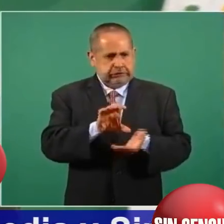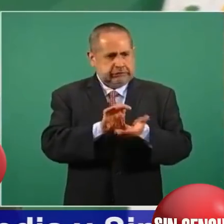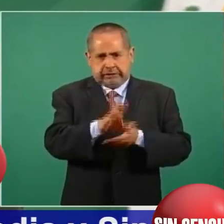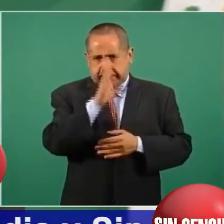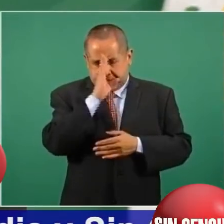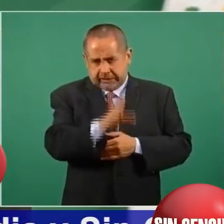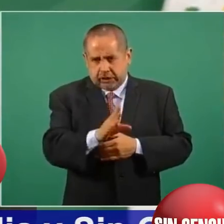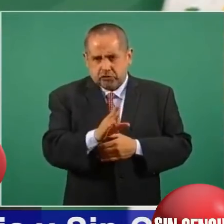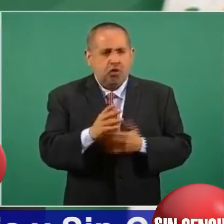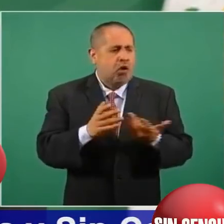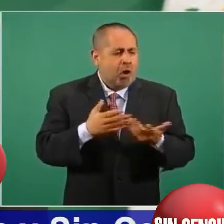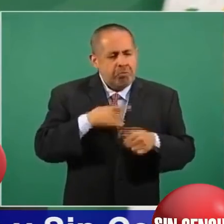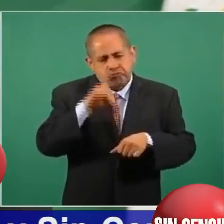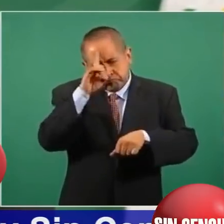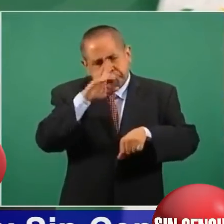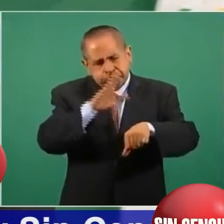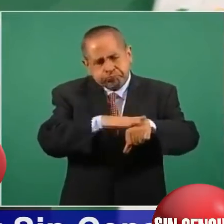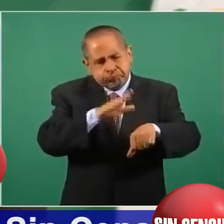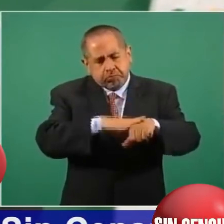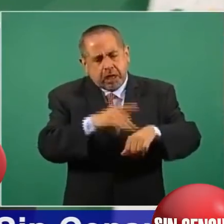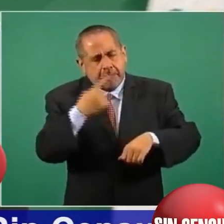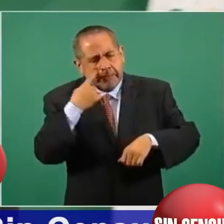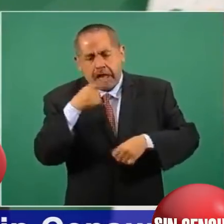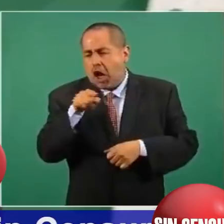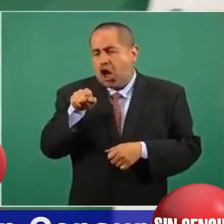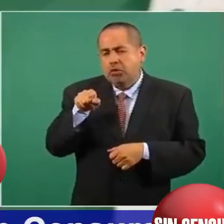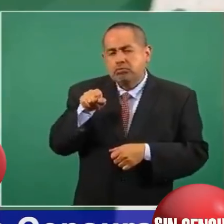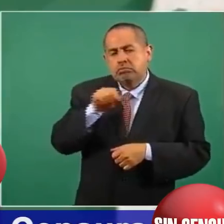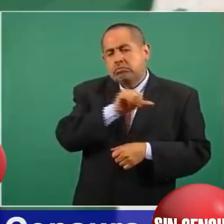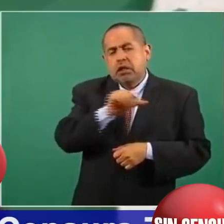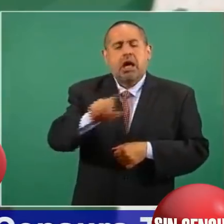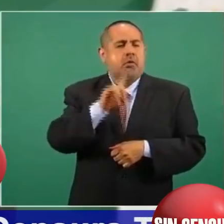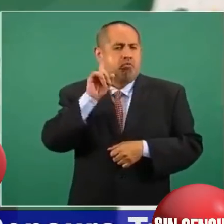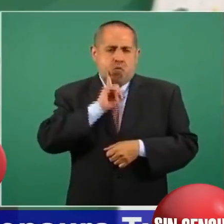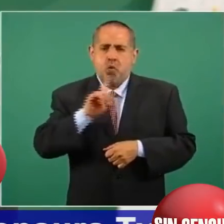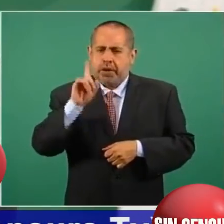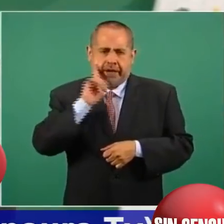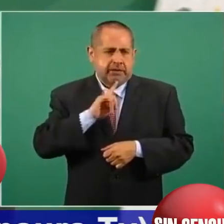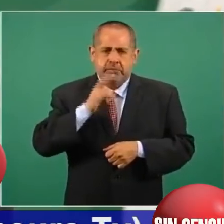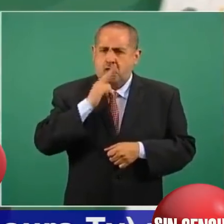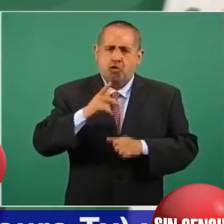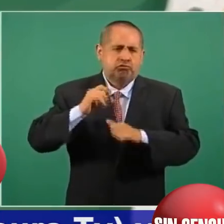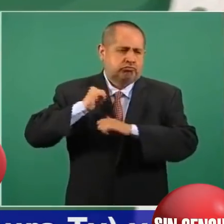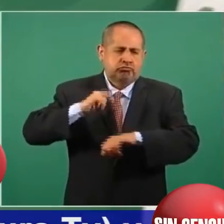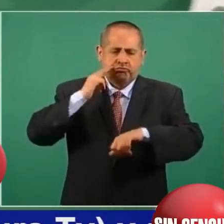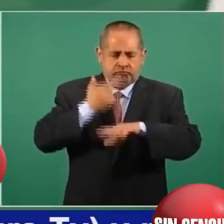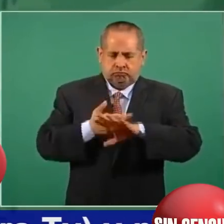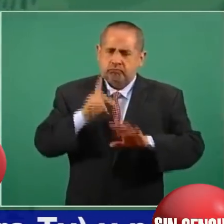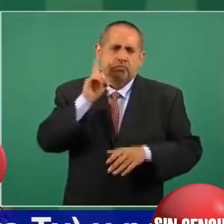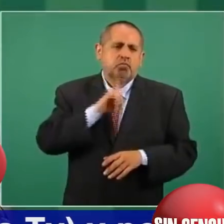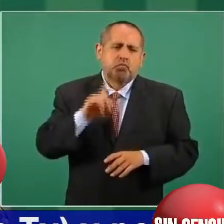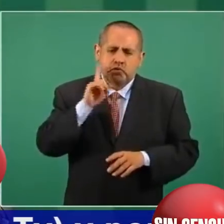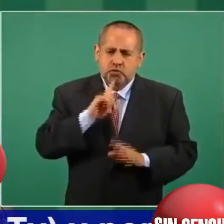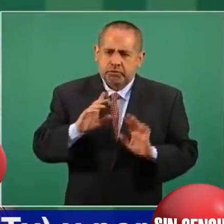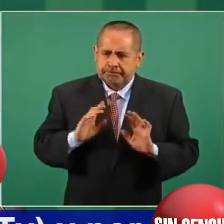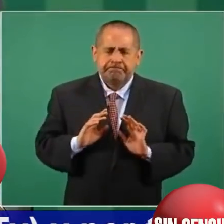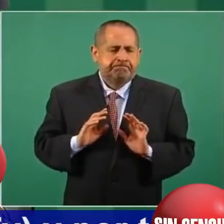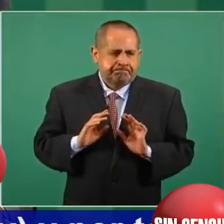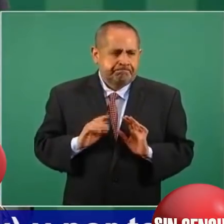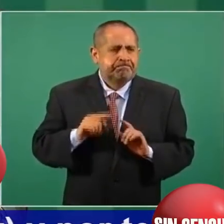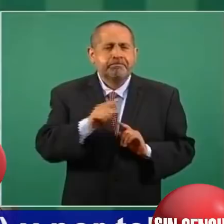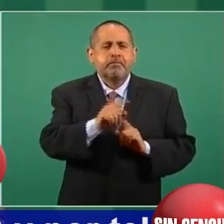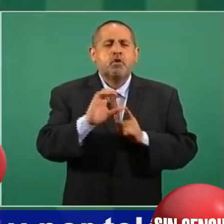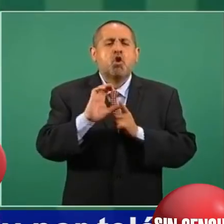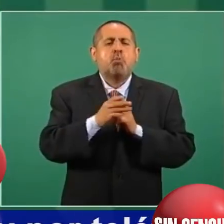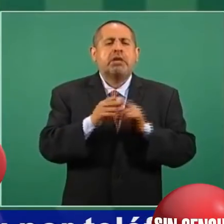recomendación respetuosa de que se busque de que sean mujeres las encargadas de los